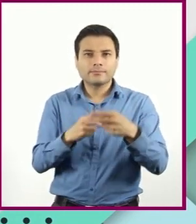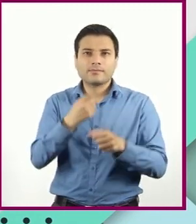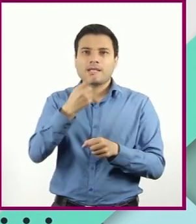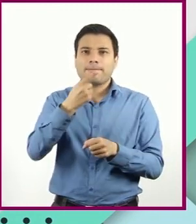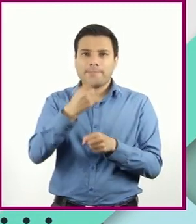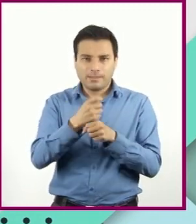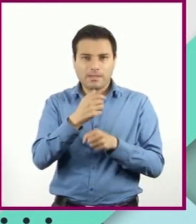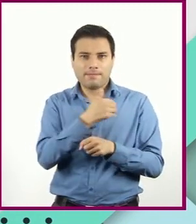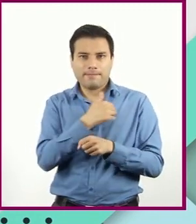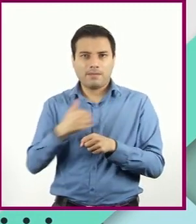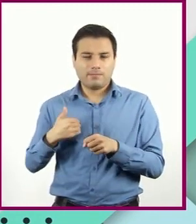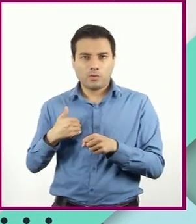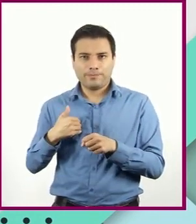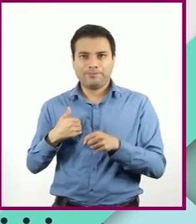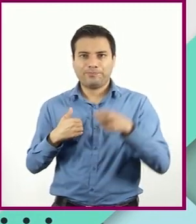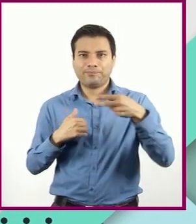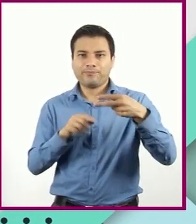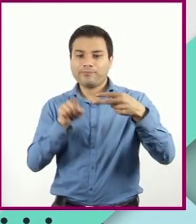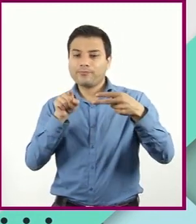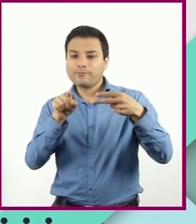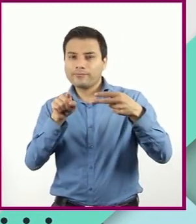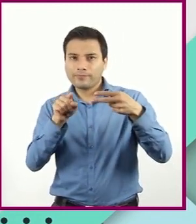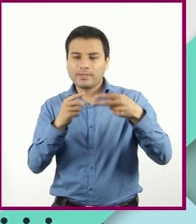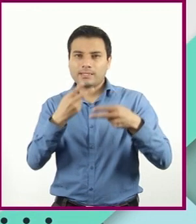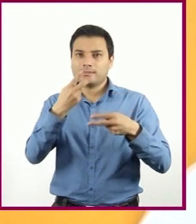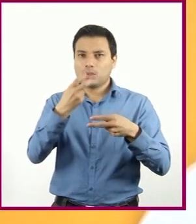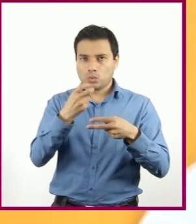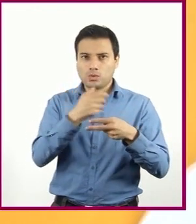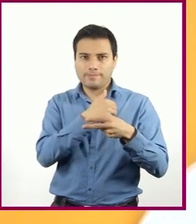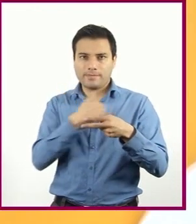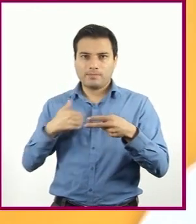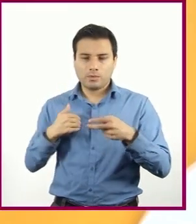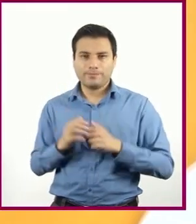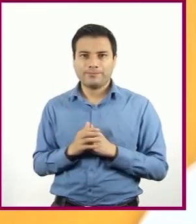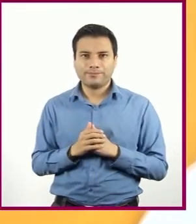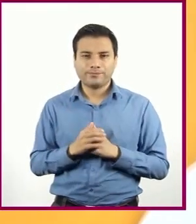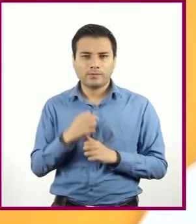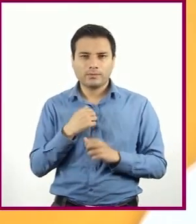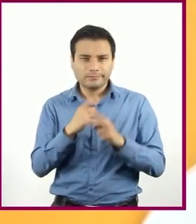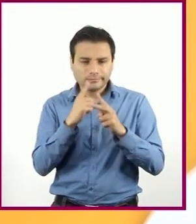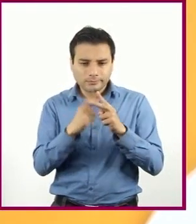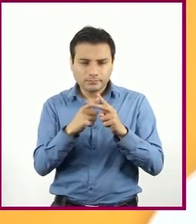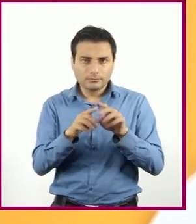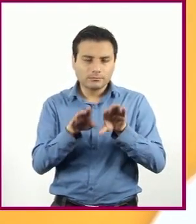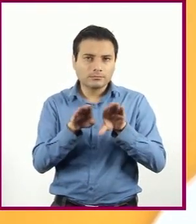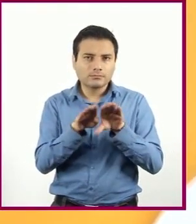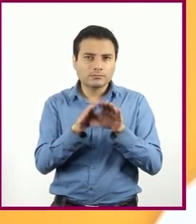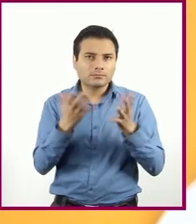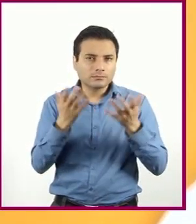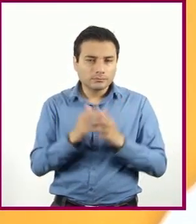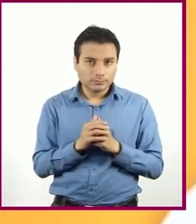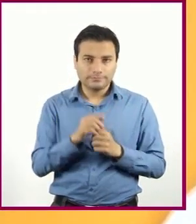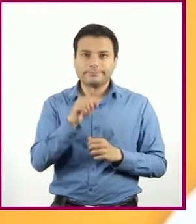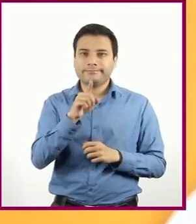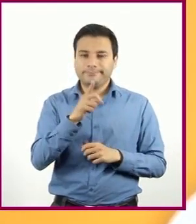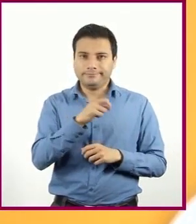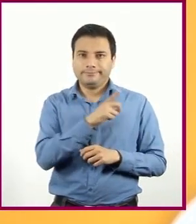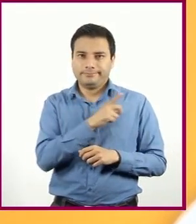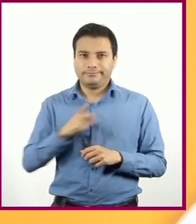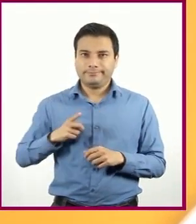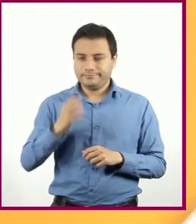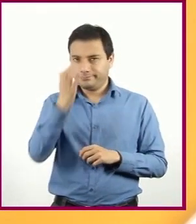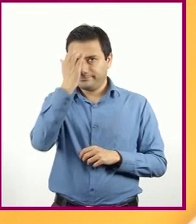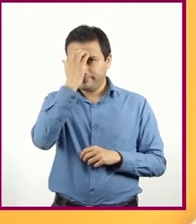al de la derecha segundo miembro de la igualdad. Para operar los términos de una igualdad, debemos considerar el